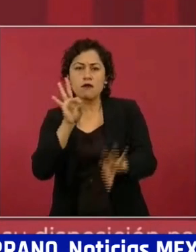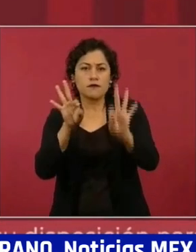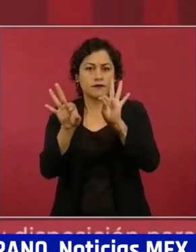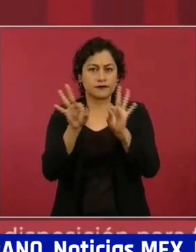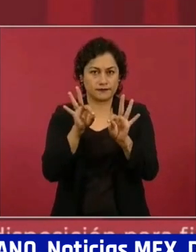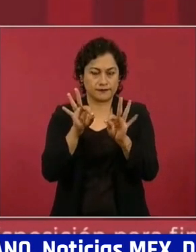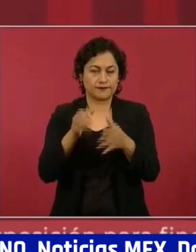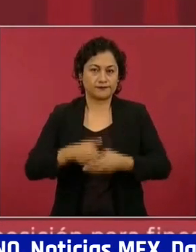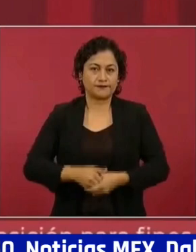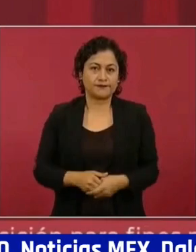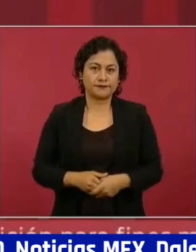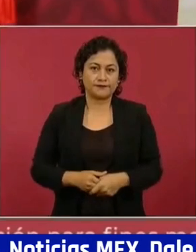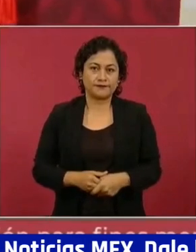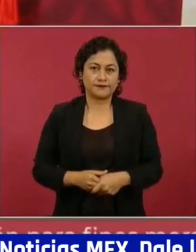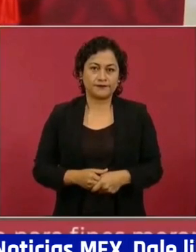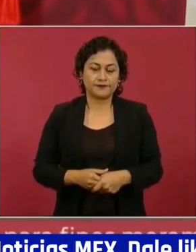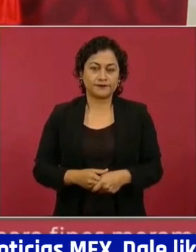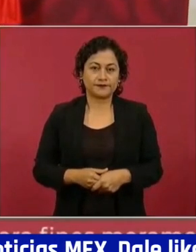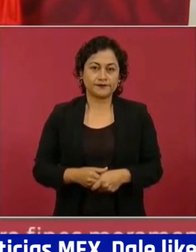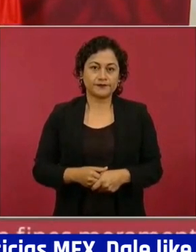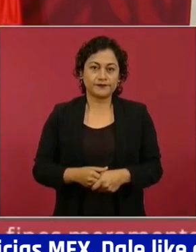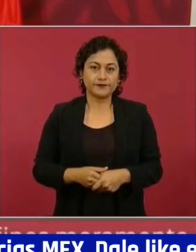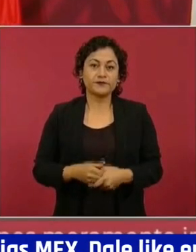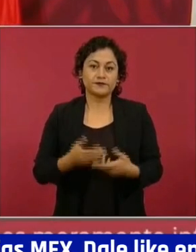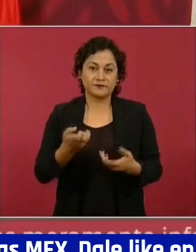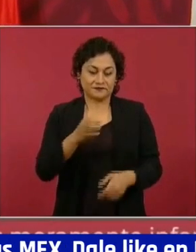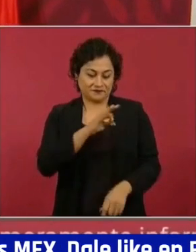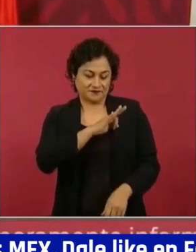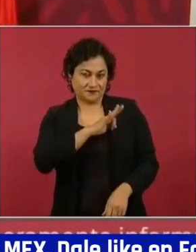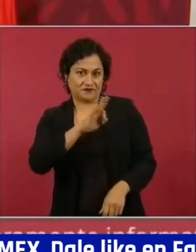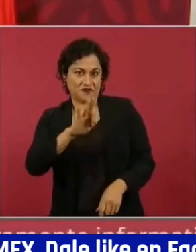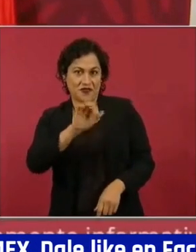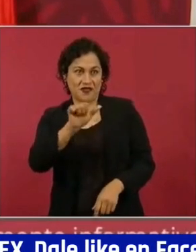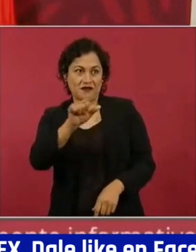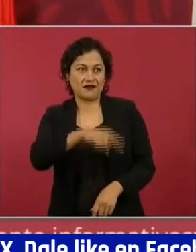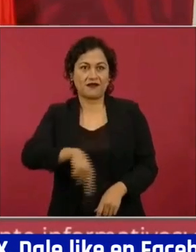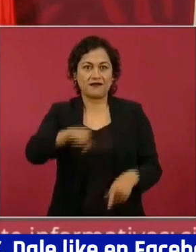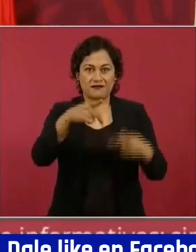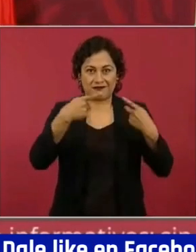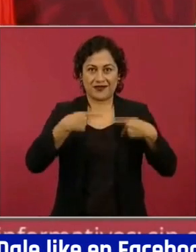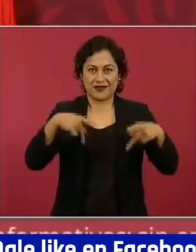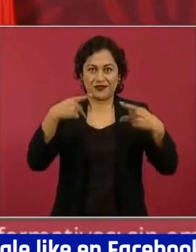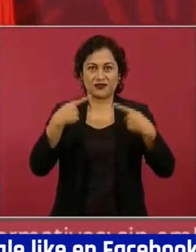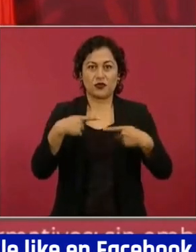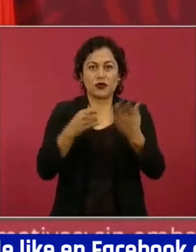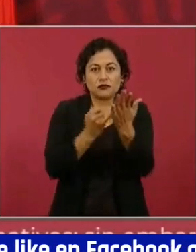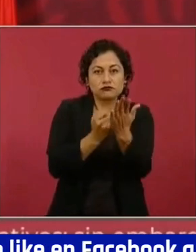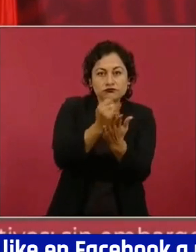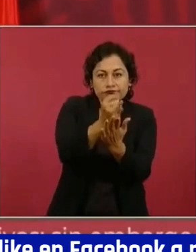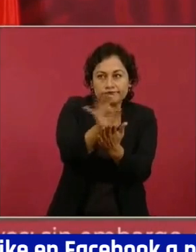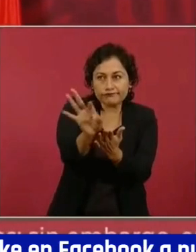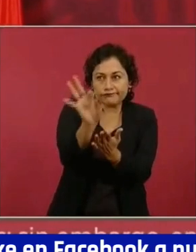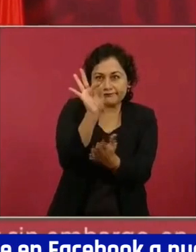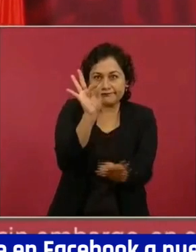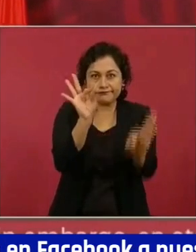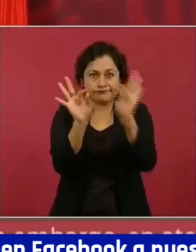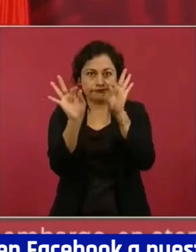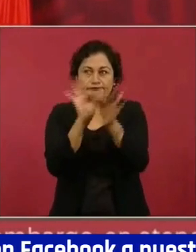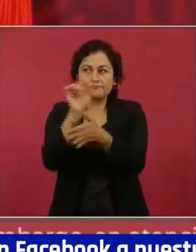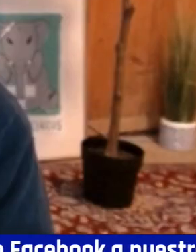de Diputados, pero en efecto, pues no es el fin del mundo, no significa que ya